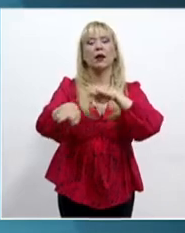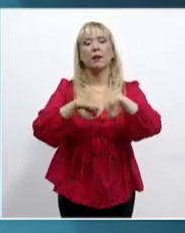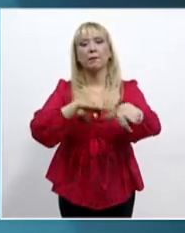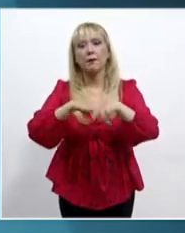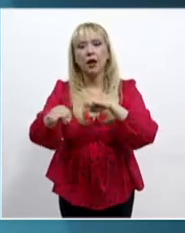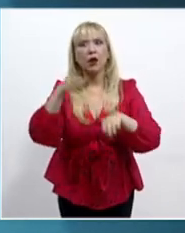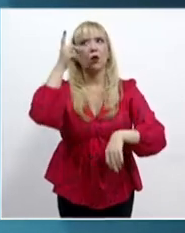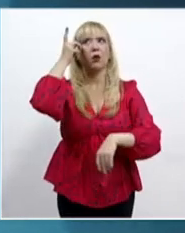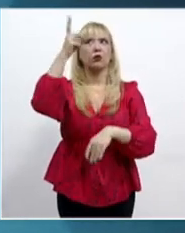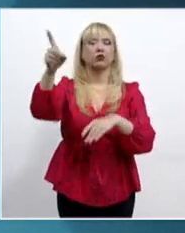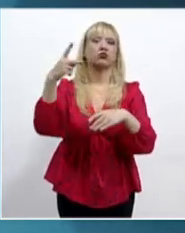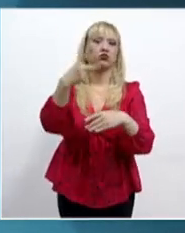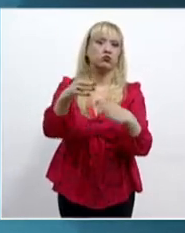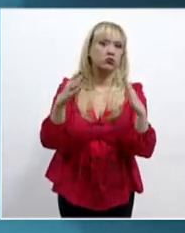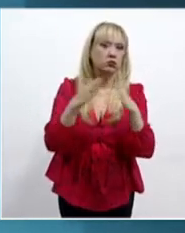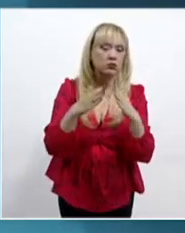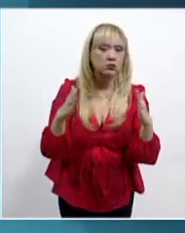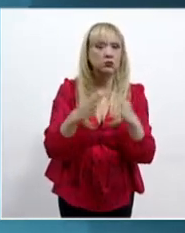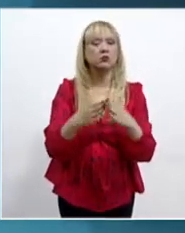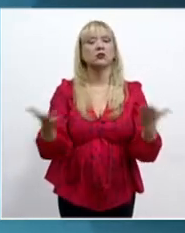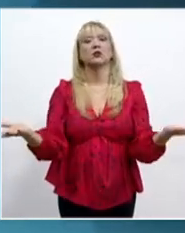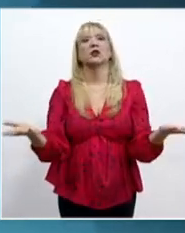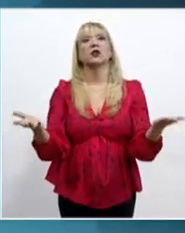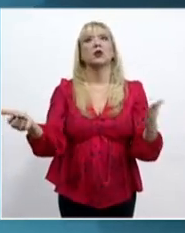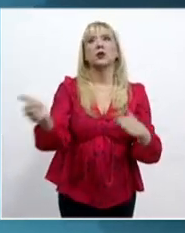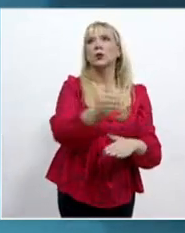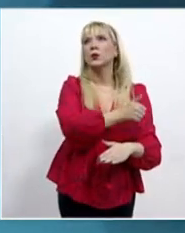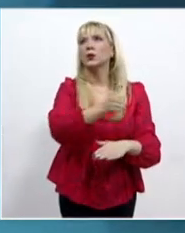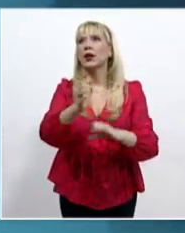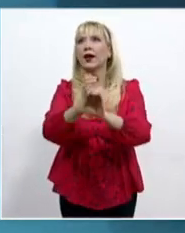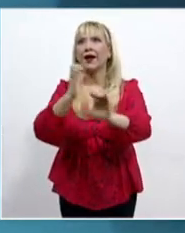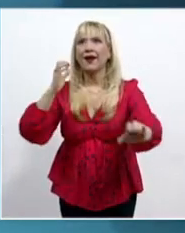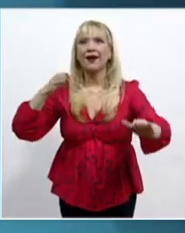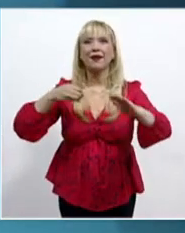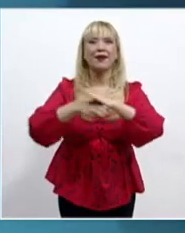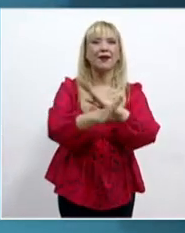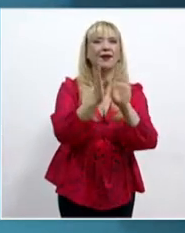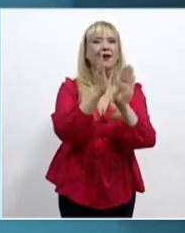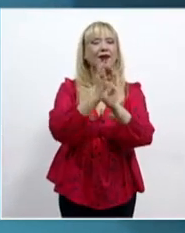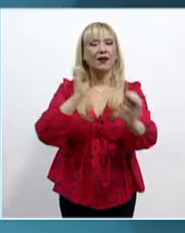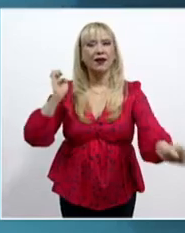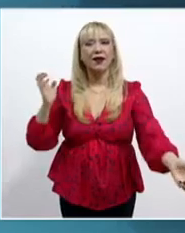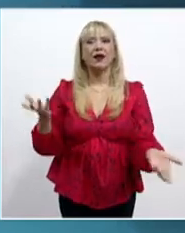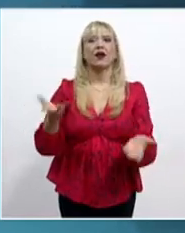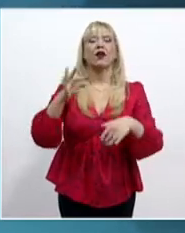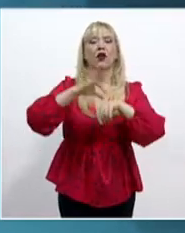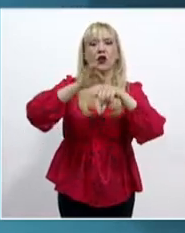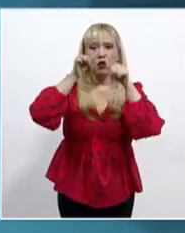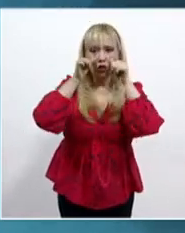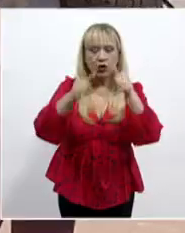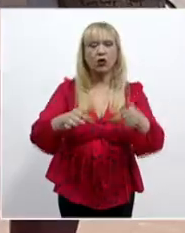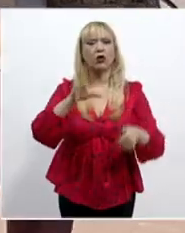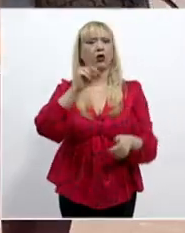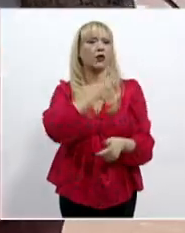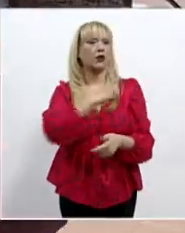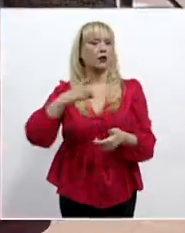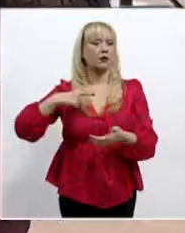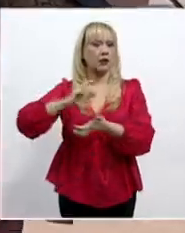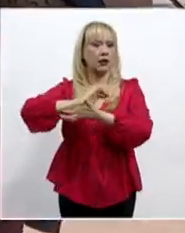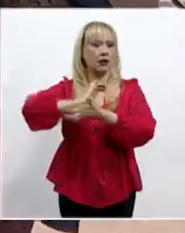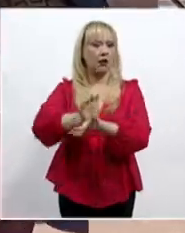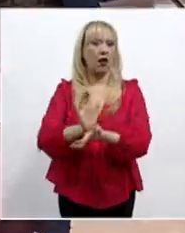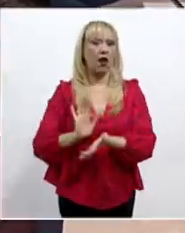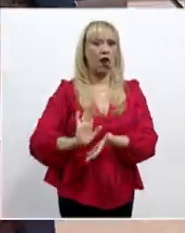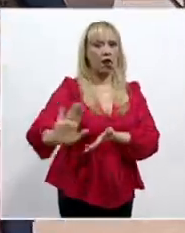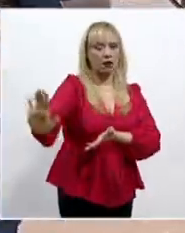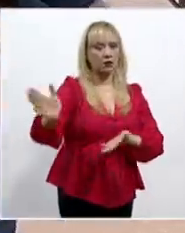la movilidad, a la salud, a una vida libre de violencia, a la independencia y a no ser discriminados o discriminadas, entre otros.